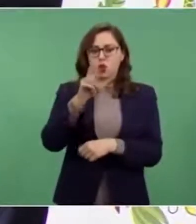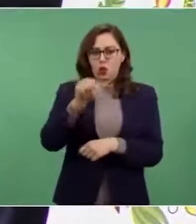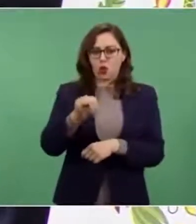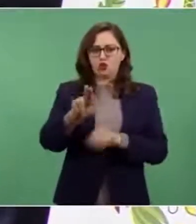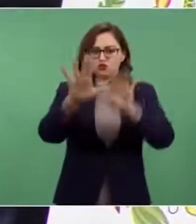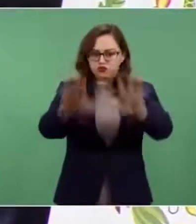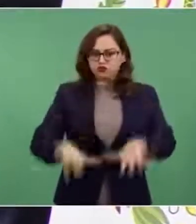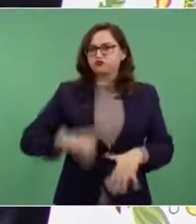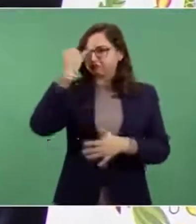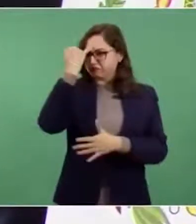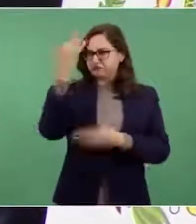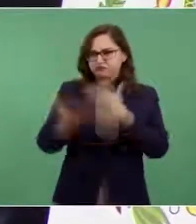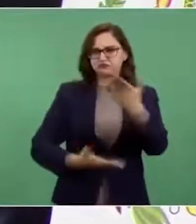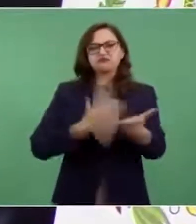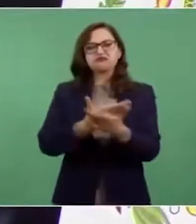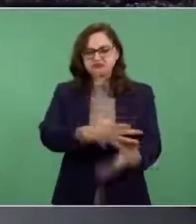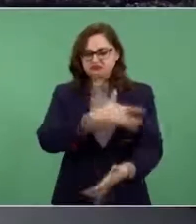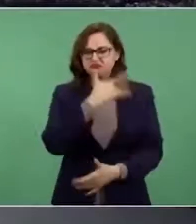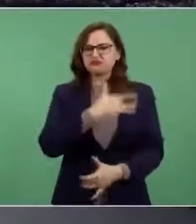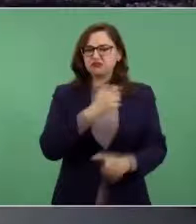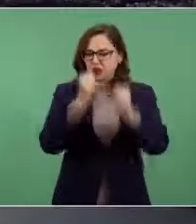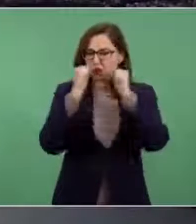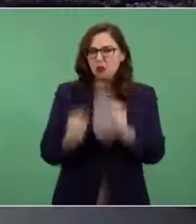seguro que va a ser aprobada.